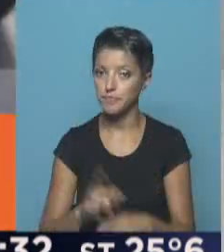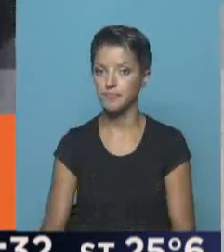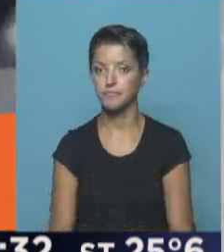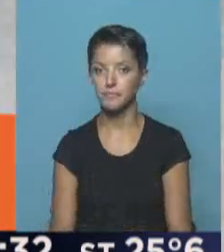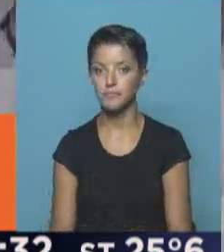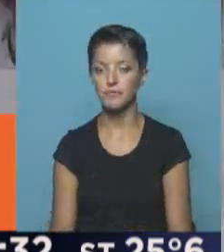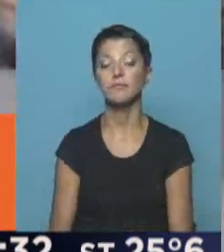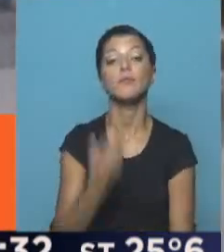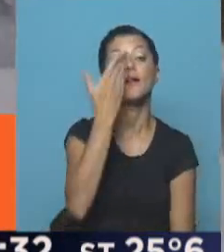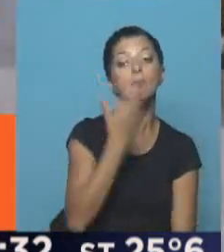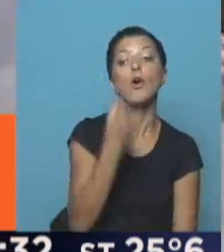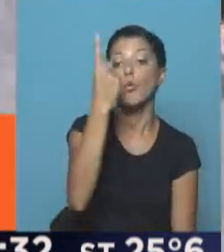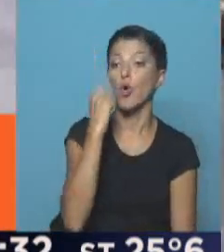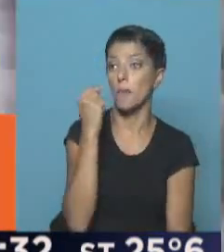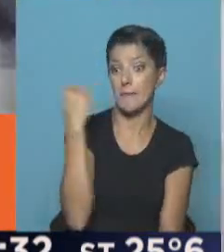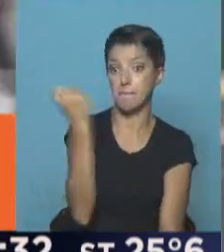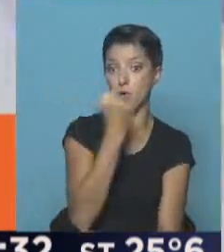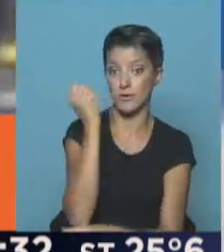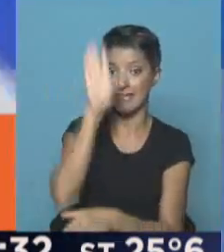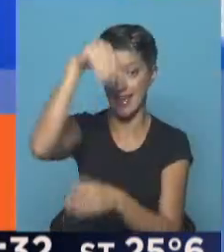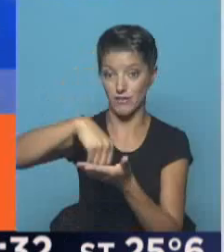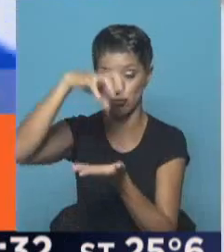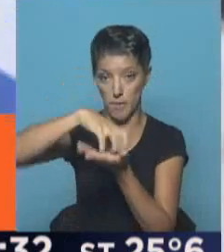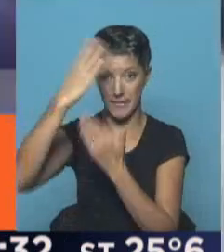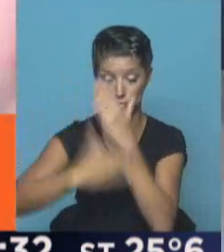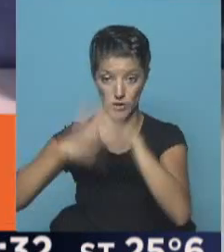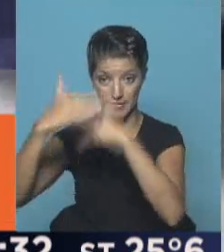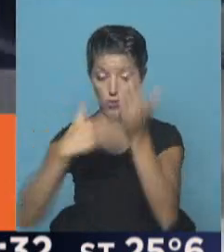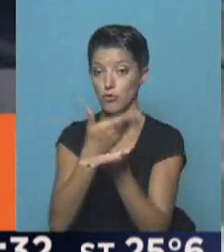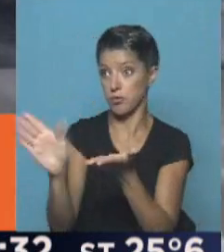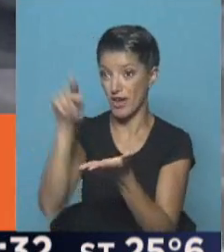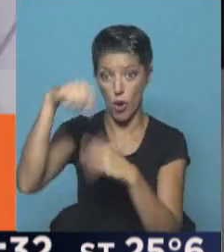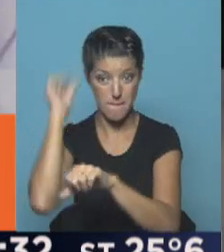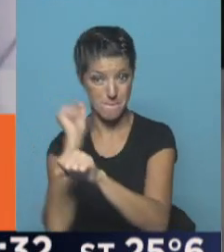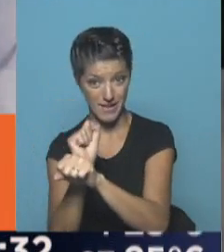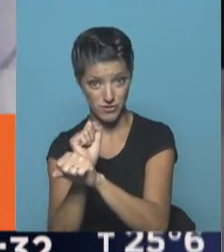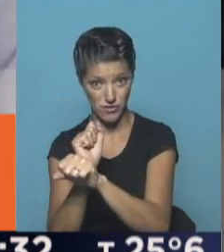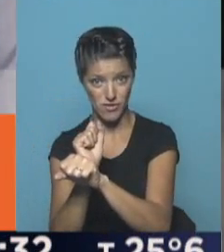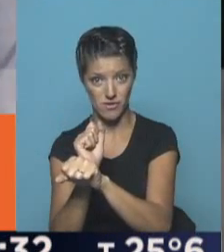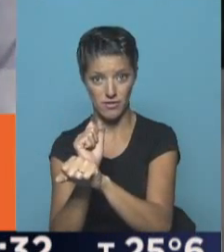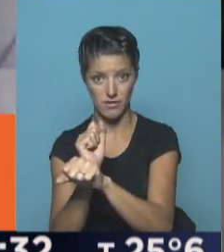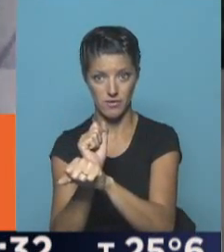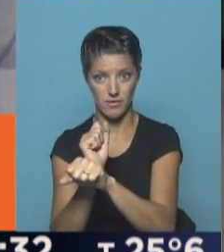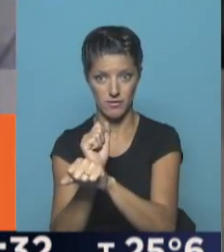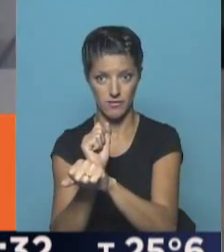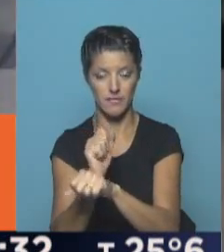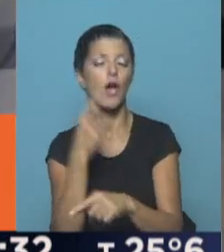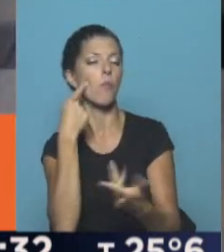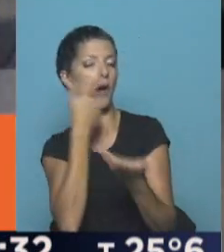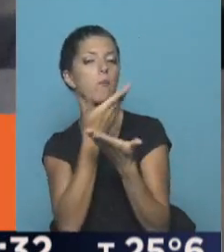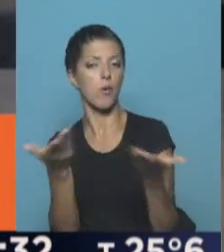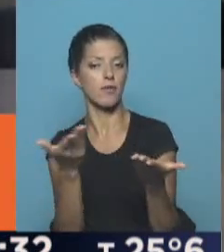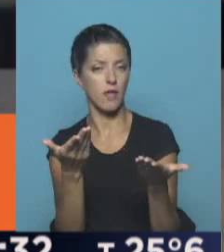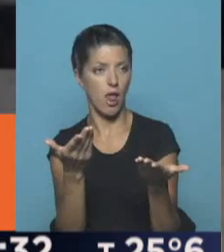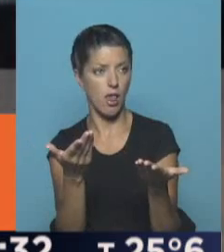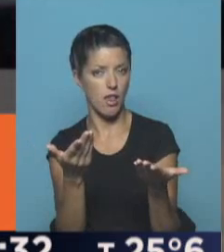Destituyó a un hombre importante dentro del Ministerio del Desarrollo y que hoy está preso, de manera que también juega con estos dando temas. Señales, decís.